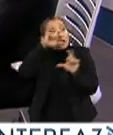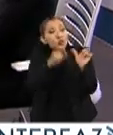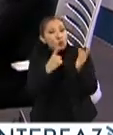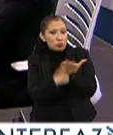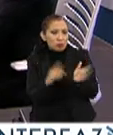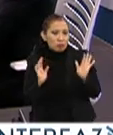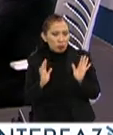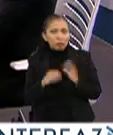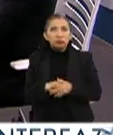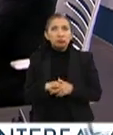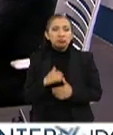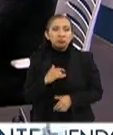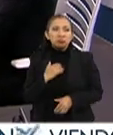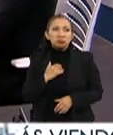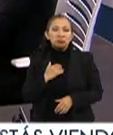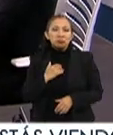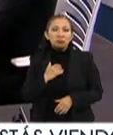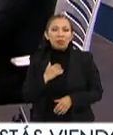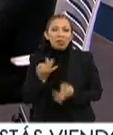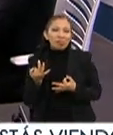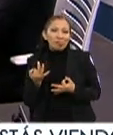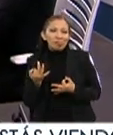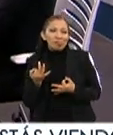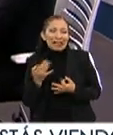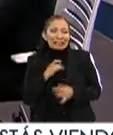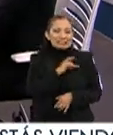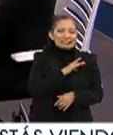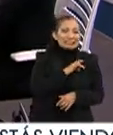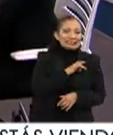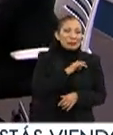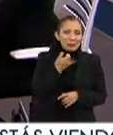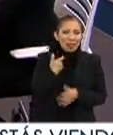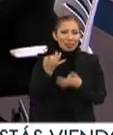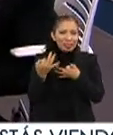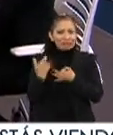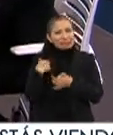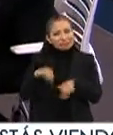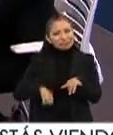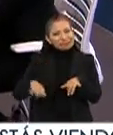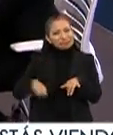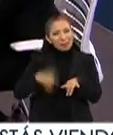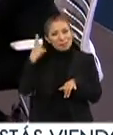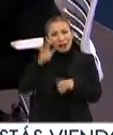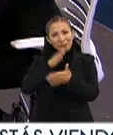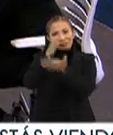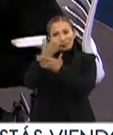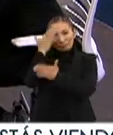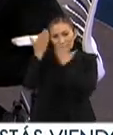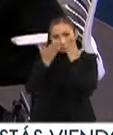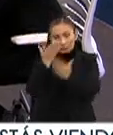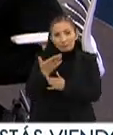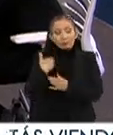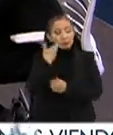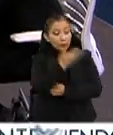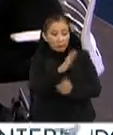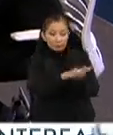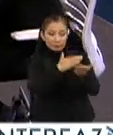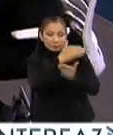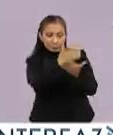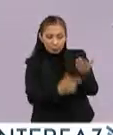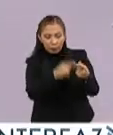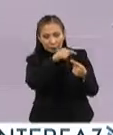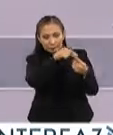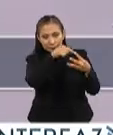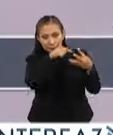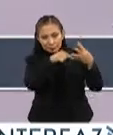nacional. Entonces fue como que algo llamativo, a la vez me daba miedo, pero fue muy llamativo para hacer esa movilidad. Nos pidieron